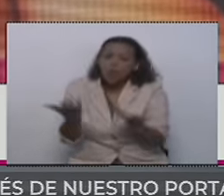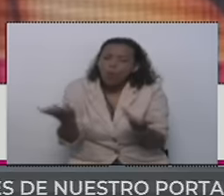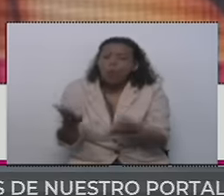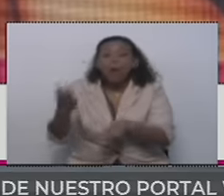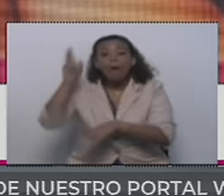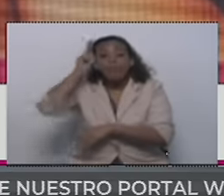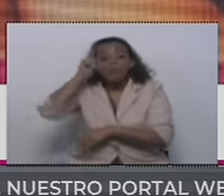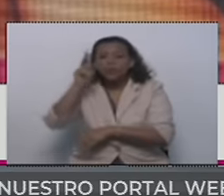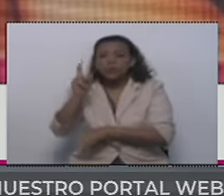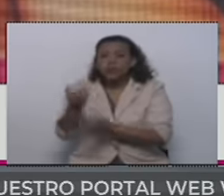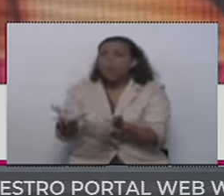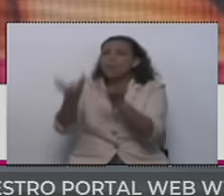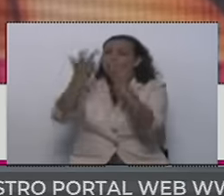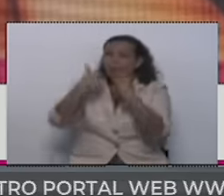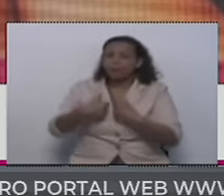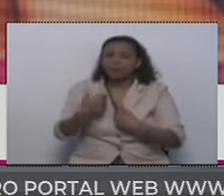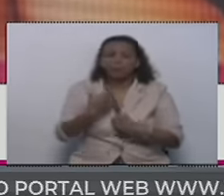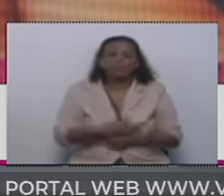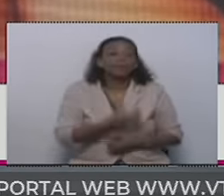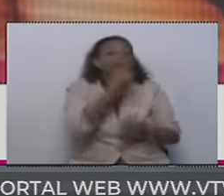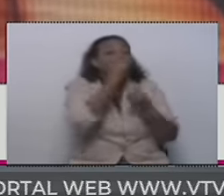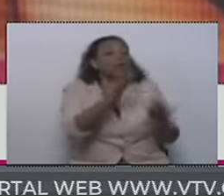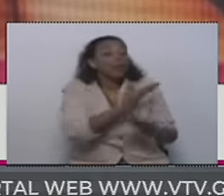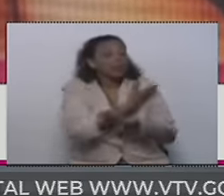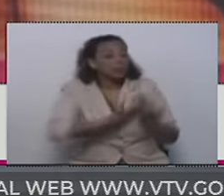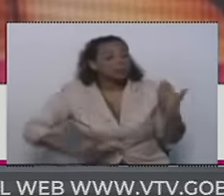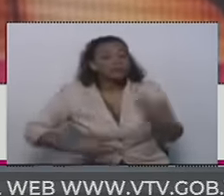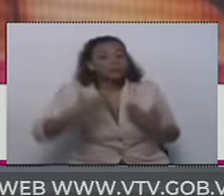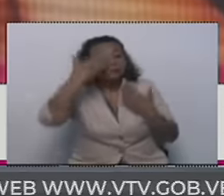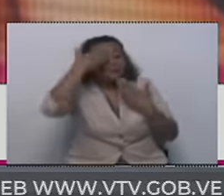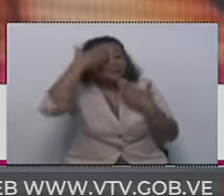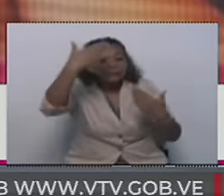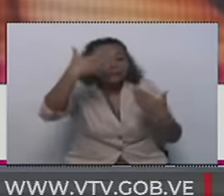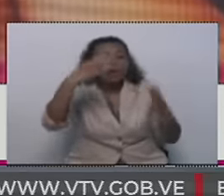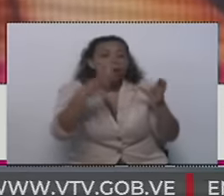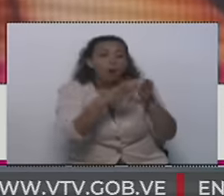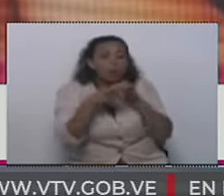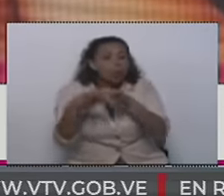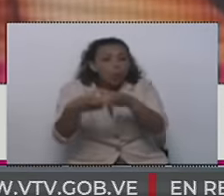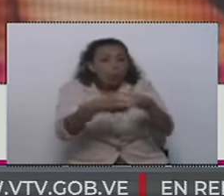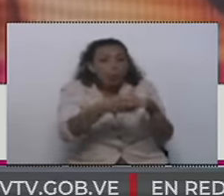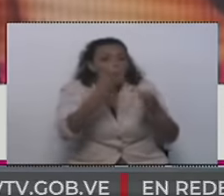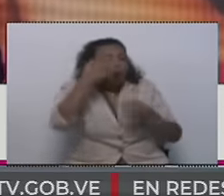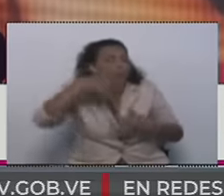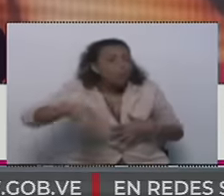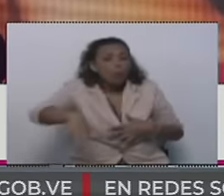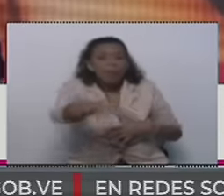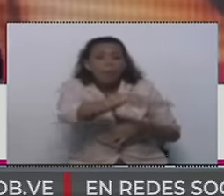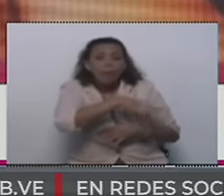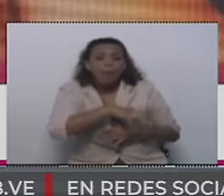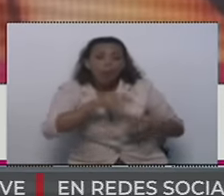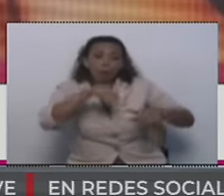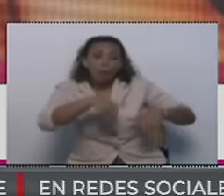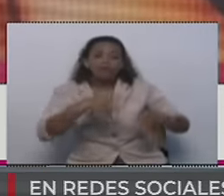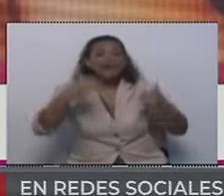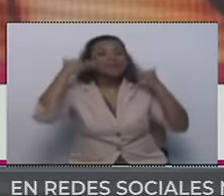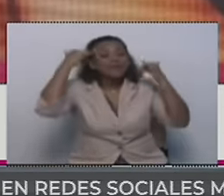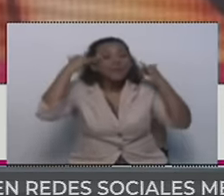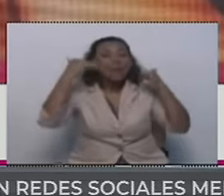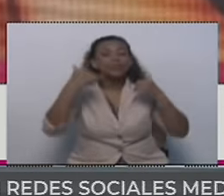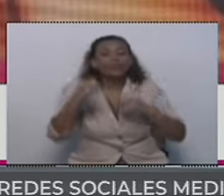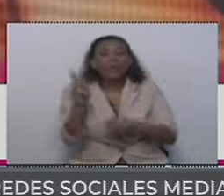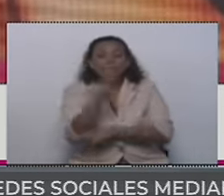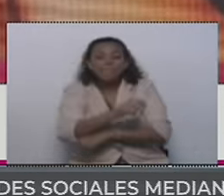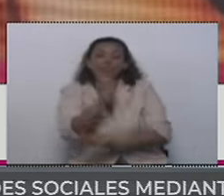Profesora Gabriela, bienvenida. Buenas noches, presidente. Un saludo para usted, para todo nuestro pueblo. Nos encontramos de fiesta en un mes de la